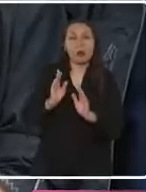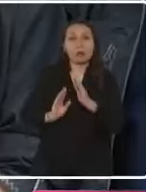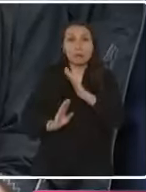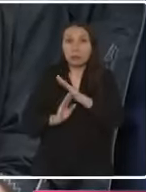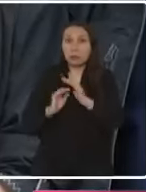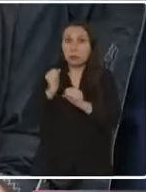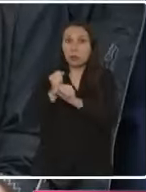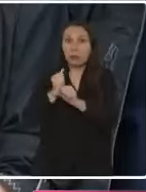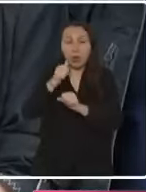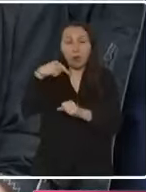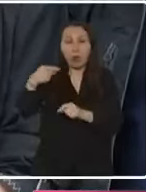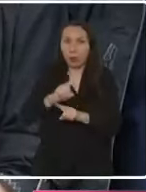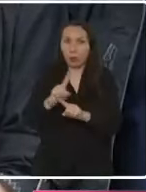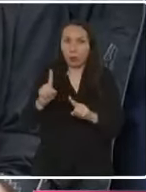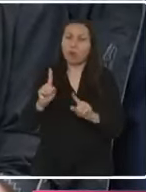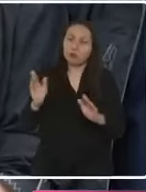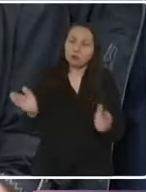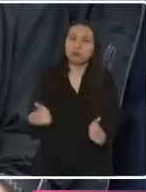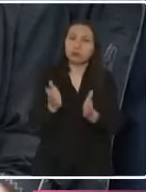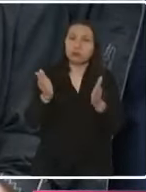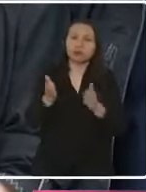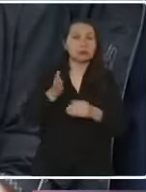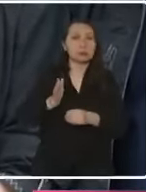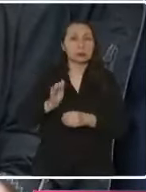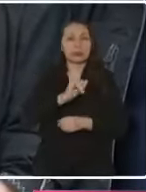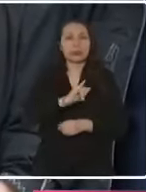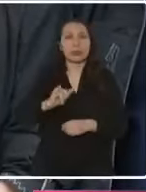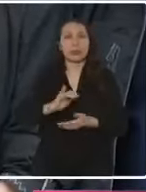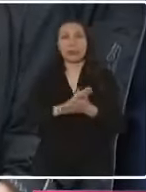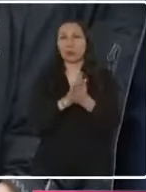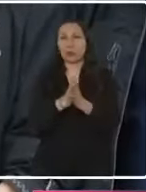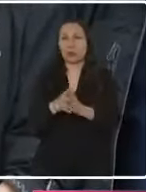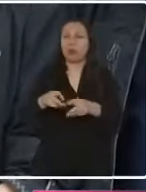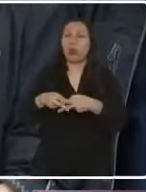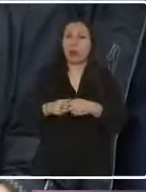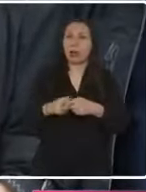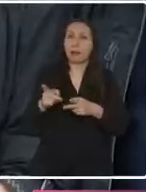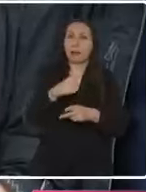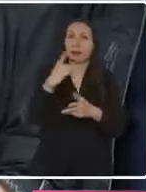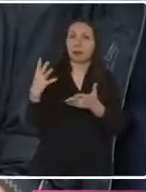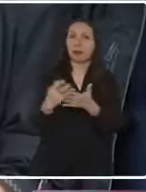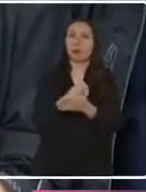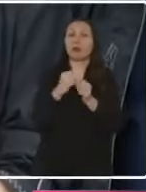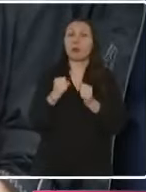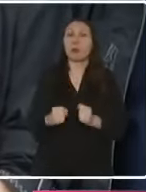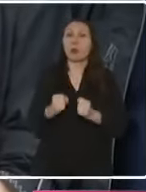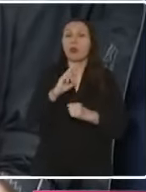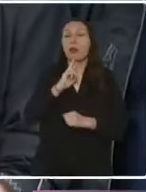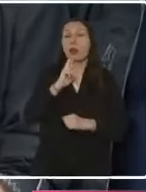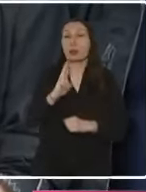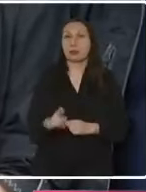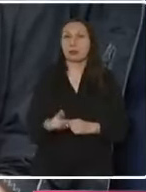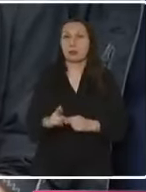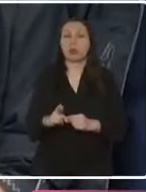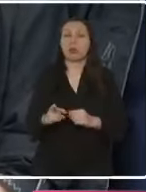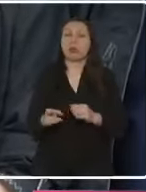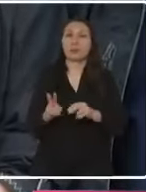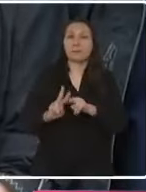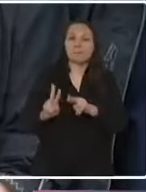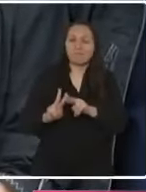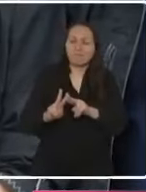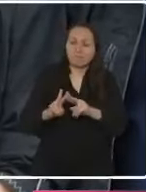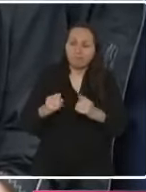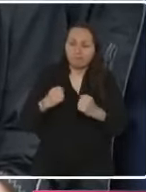trabajo diario y estamos activando permanentemente todas las herramientas a nuestro alcance para poder responder y